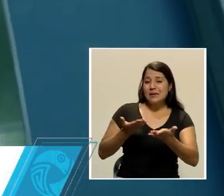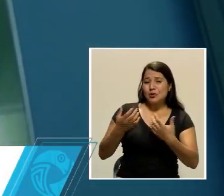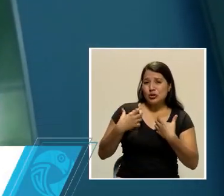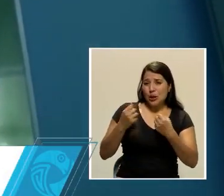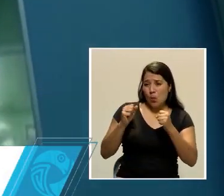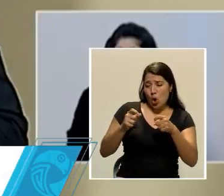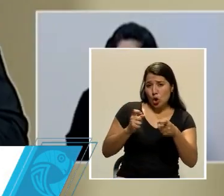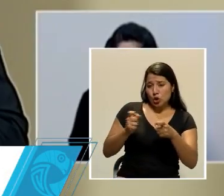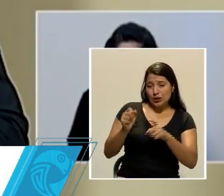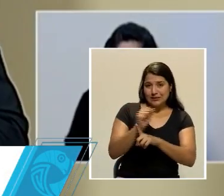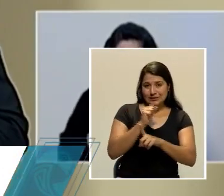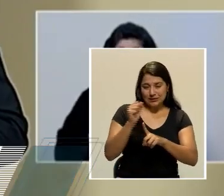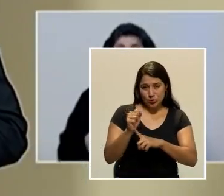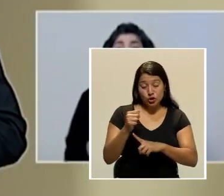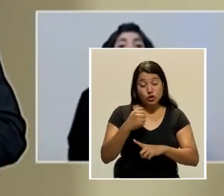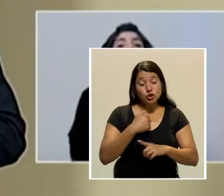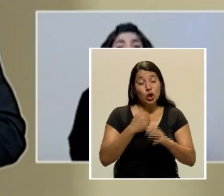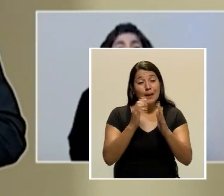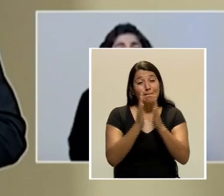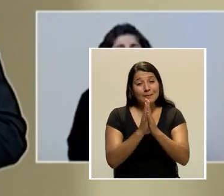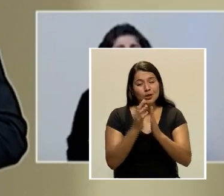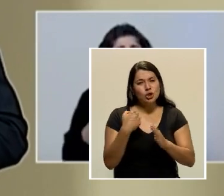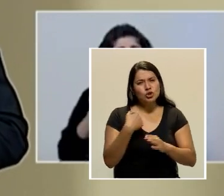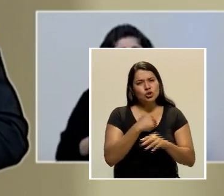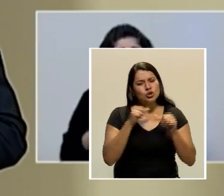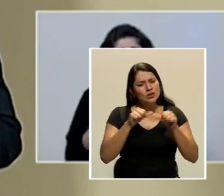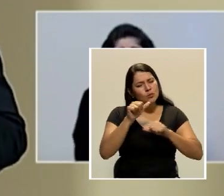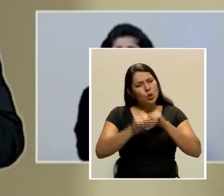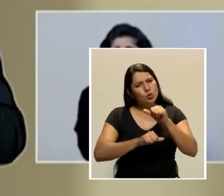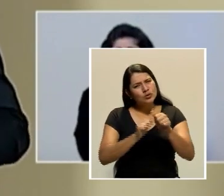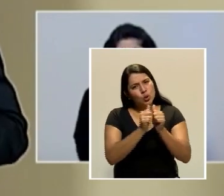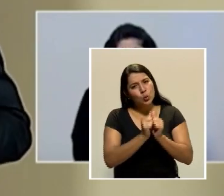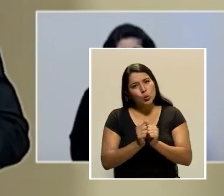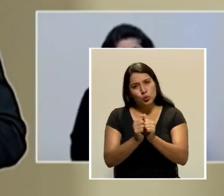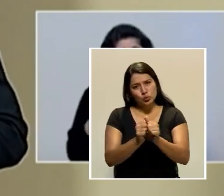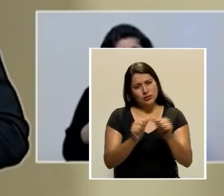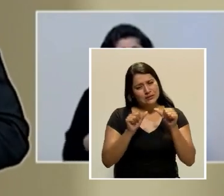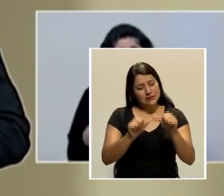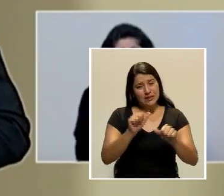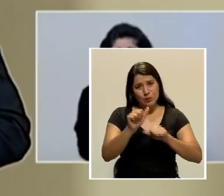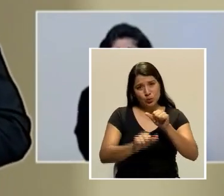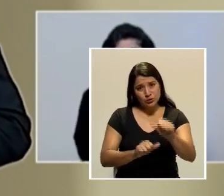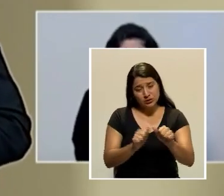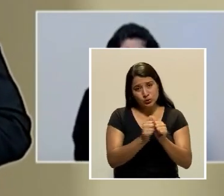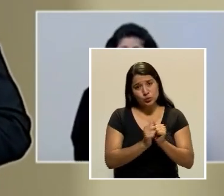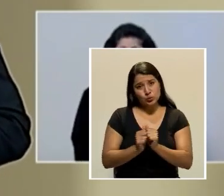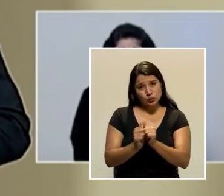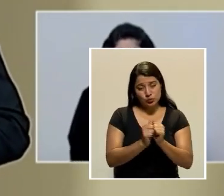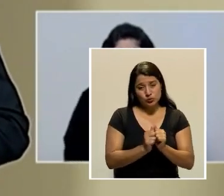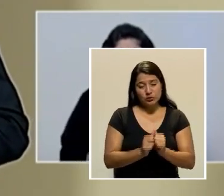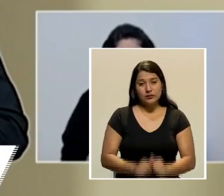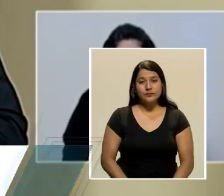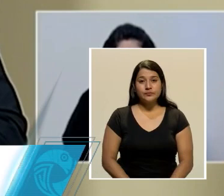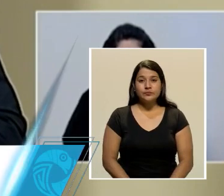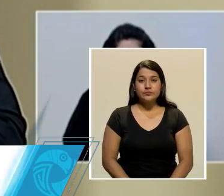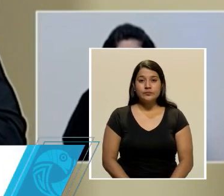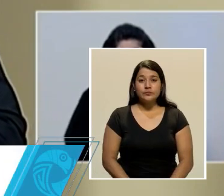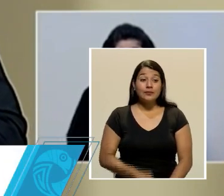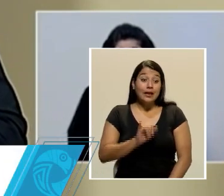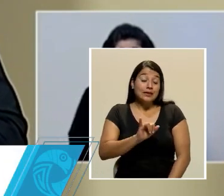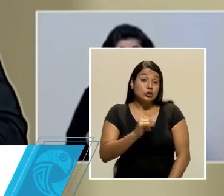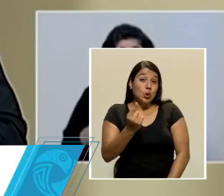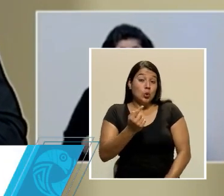pérdidas. A pesar de toda esta situación social y económica que vive el país, el presidente Alvarado insistió que la población debe seguir luchando